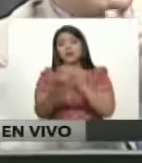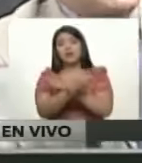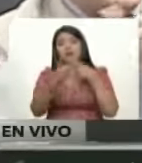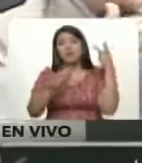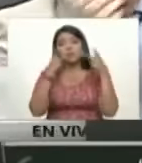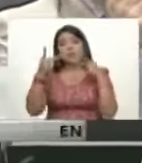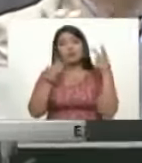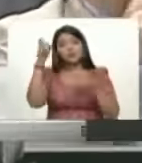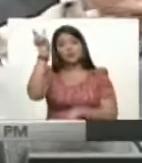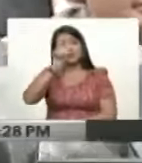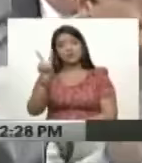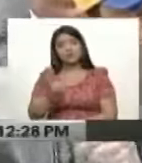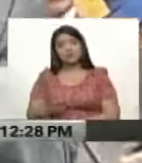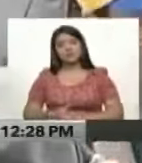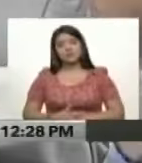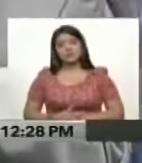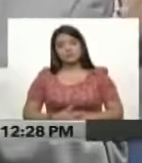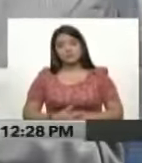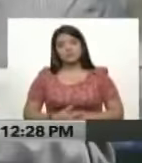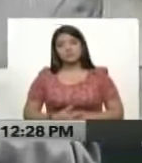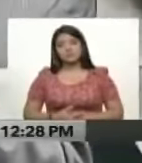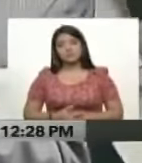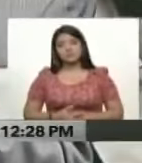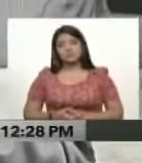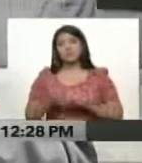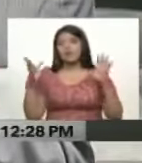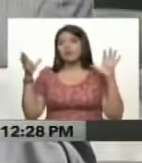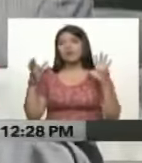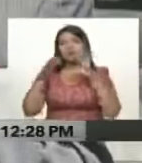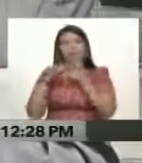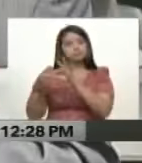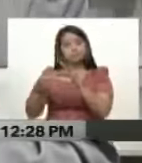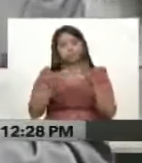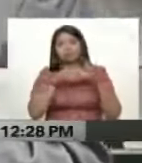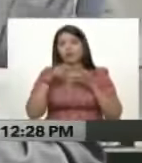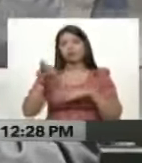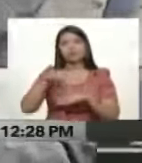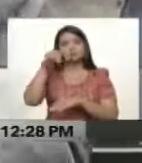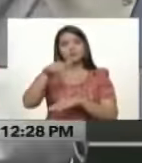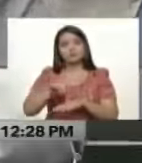Venezuela y la reconciliación nacional.